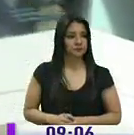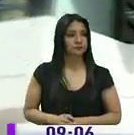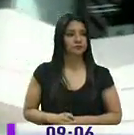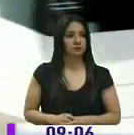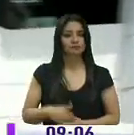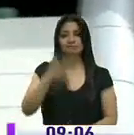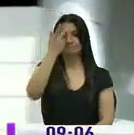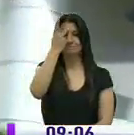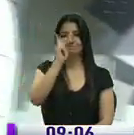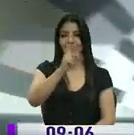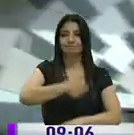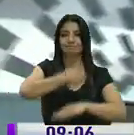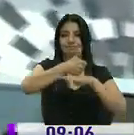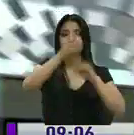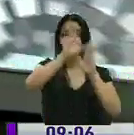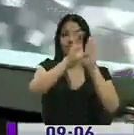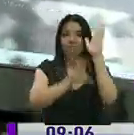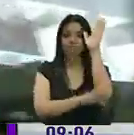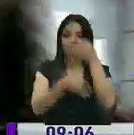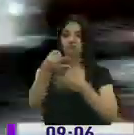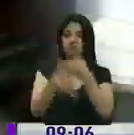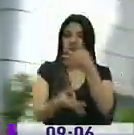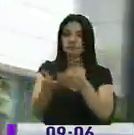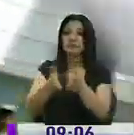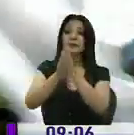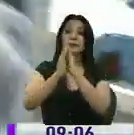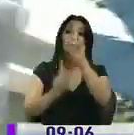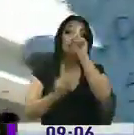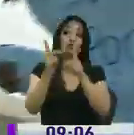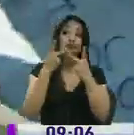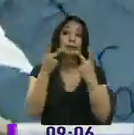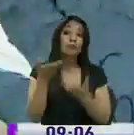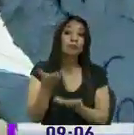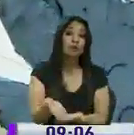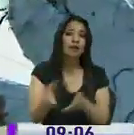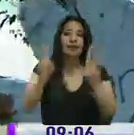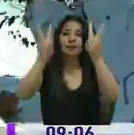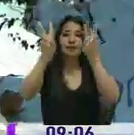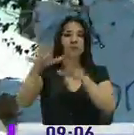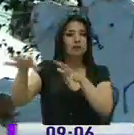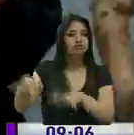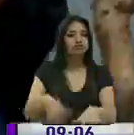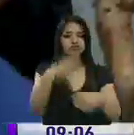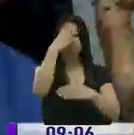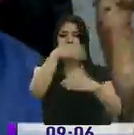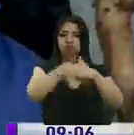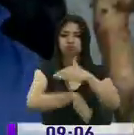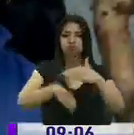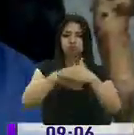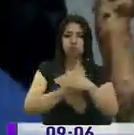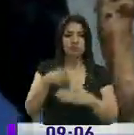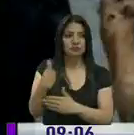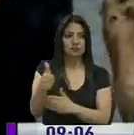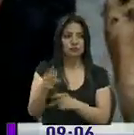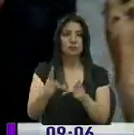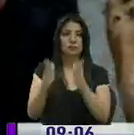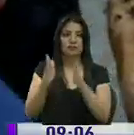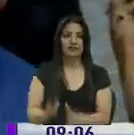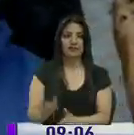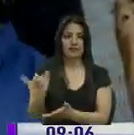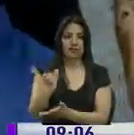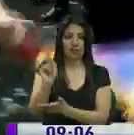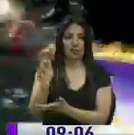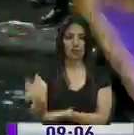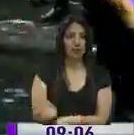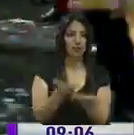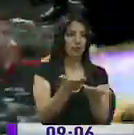decisión de la corte constitucional de no dar paso al pedido de consulta popular sobre la actividad minera metálica planteada por el prefecto del azuay a cooper es